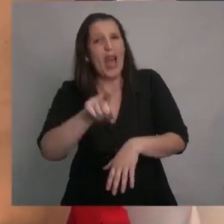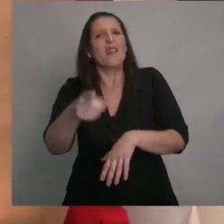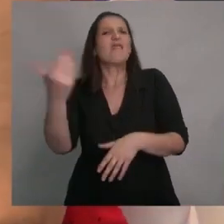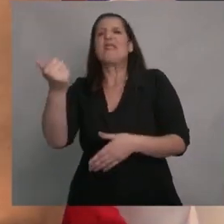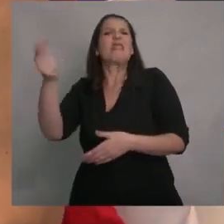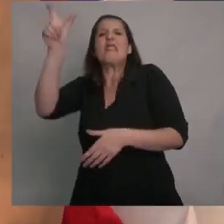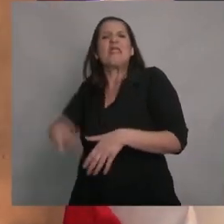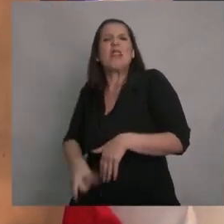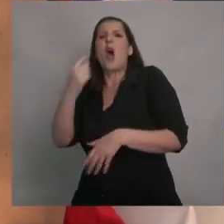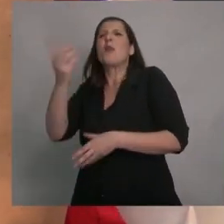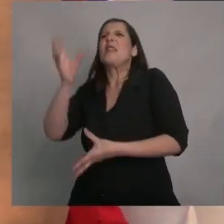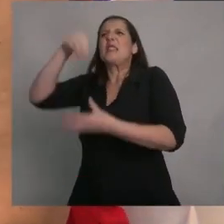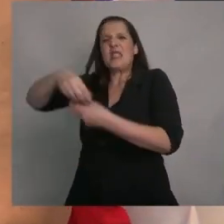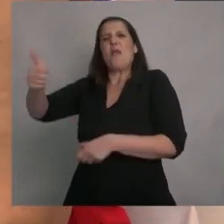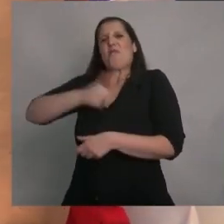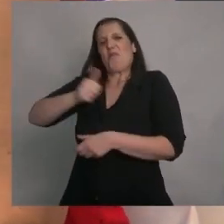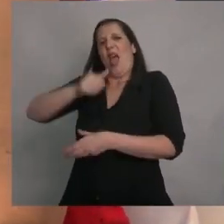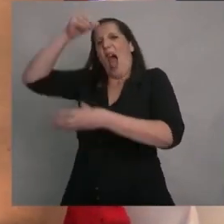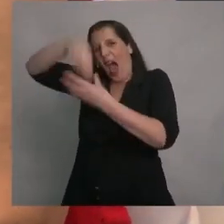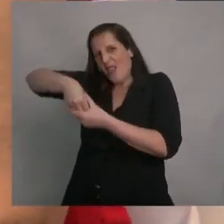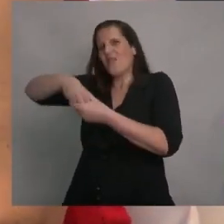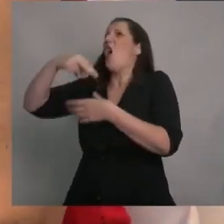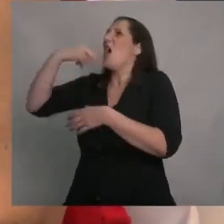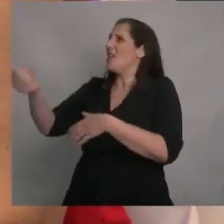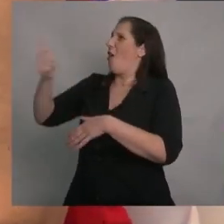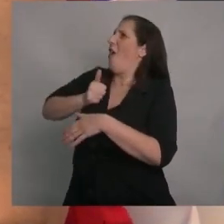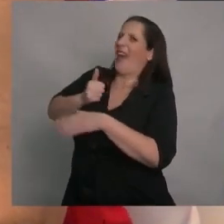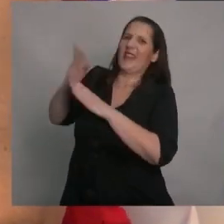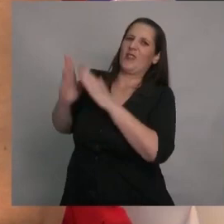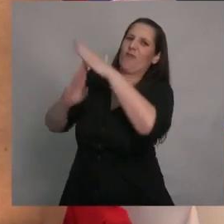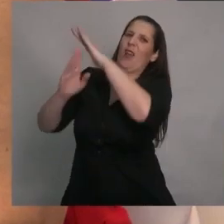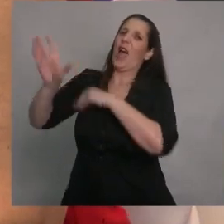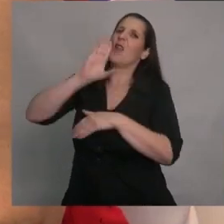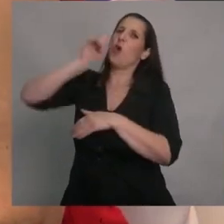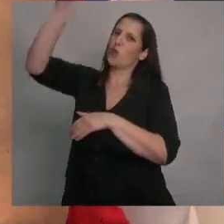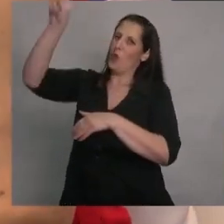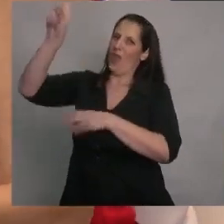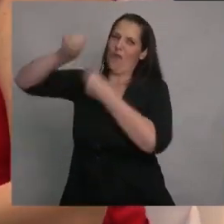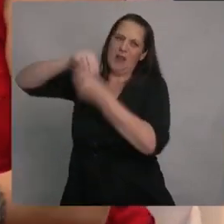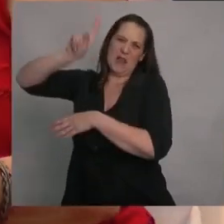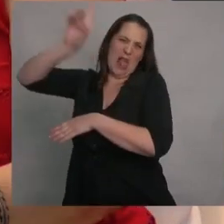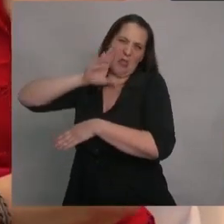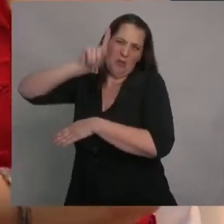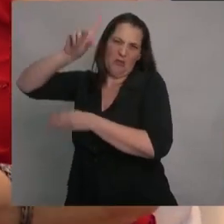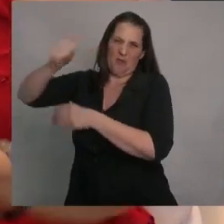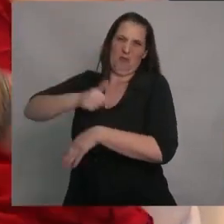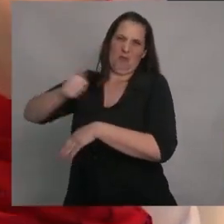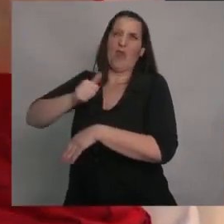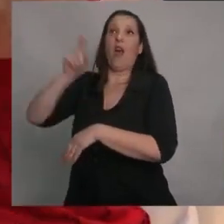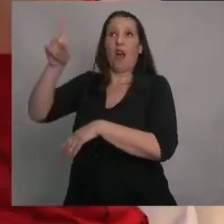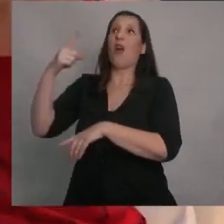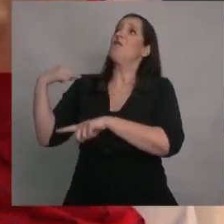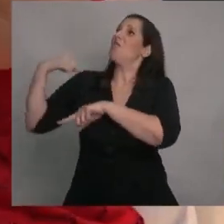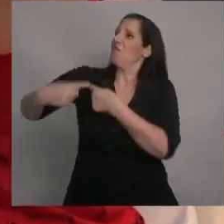oficiales, hijo de oficial del ejército norteamericano, que pasa directamente de